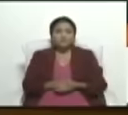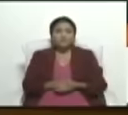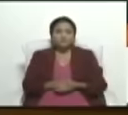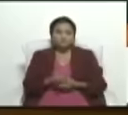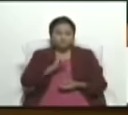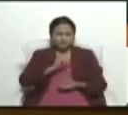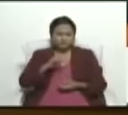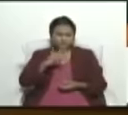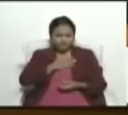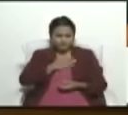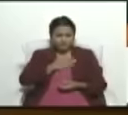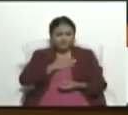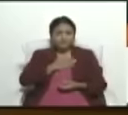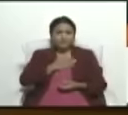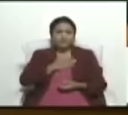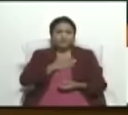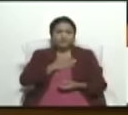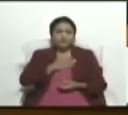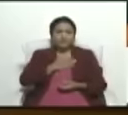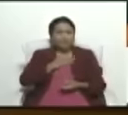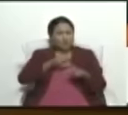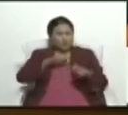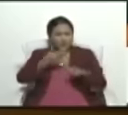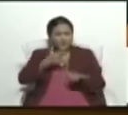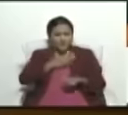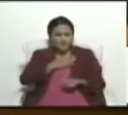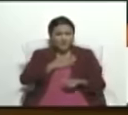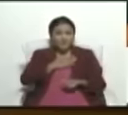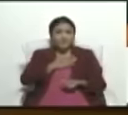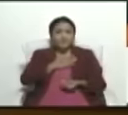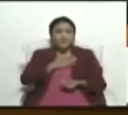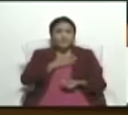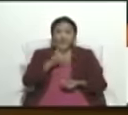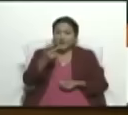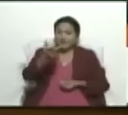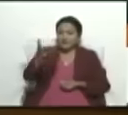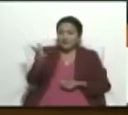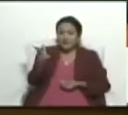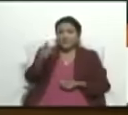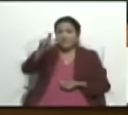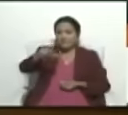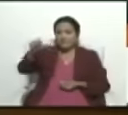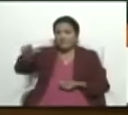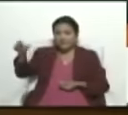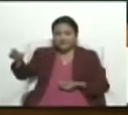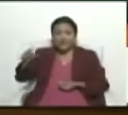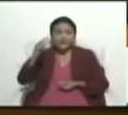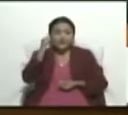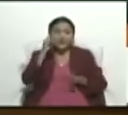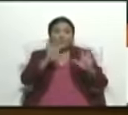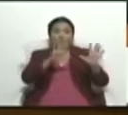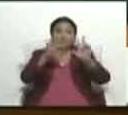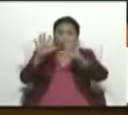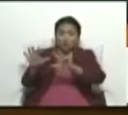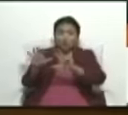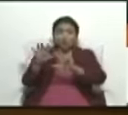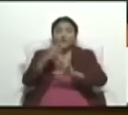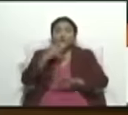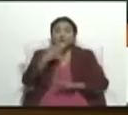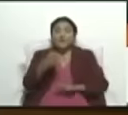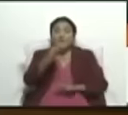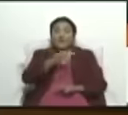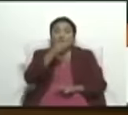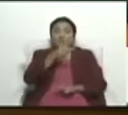personal, realicé a estos tres sujetos el día 18 de diciembre en la tarde